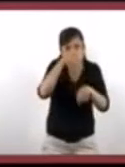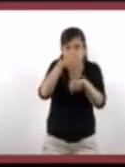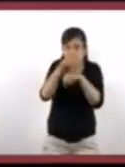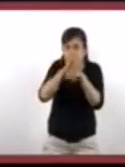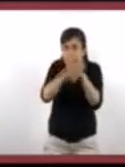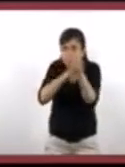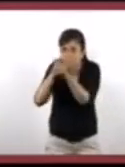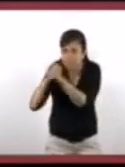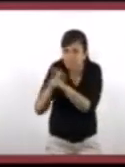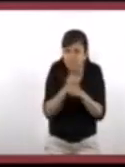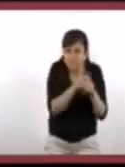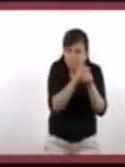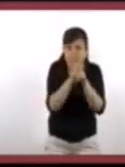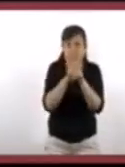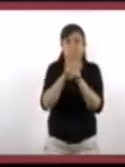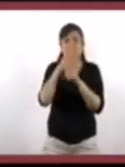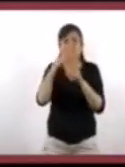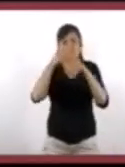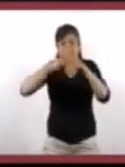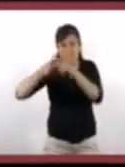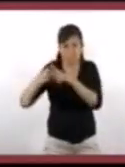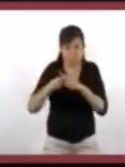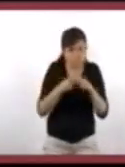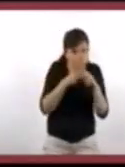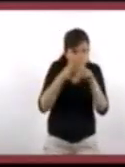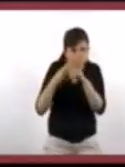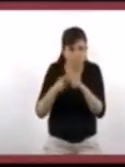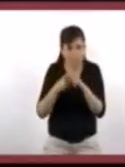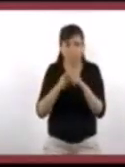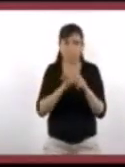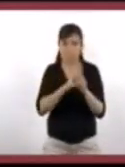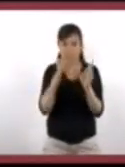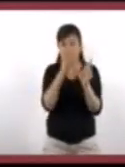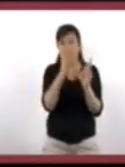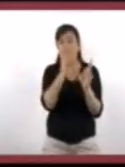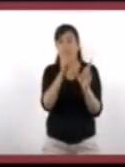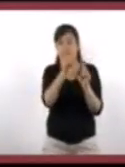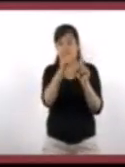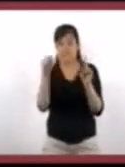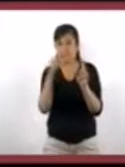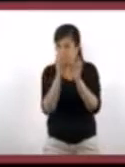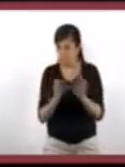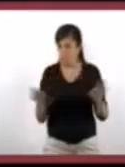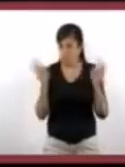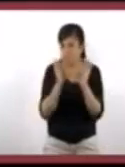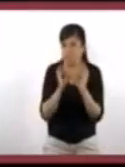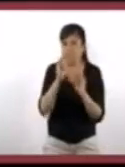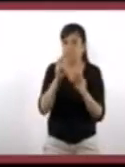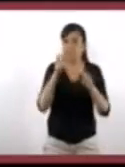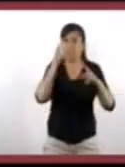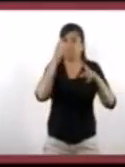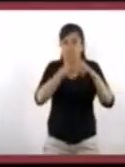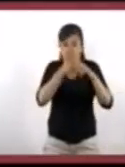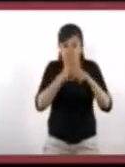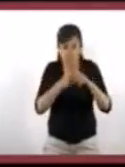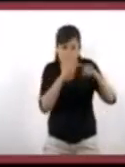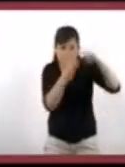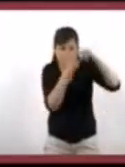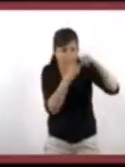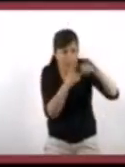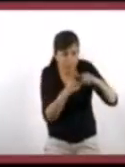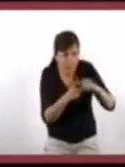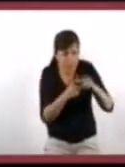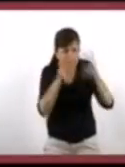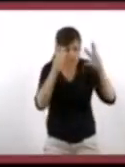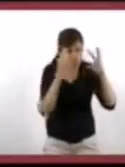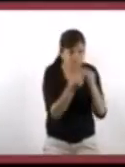este caso de media aritmética, ser un adjetivo calificativo. Y esta es simplemente la suma de estos números